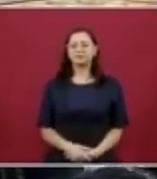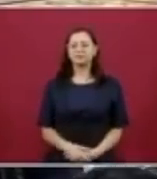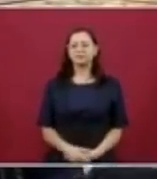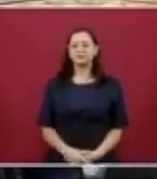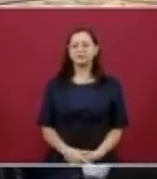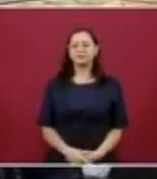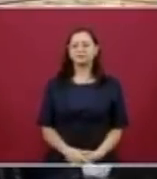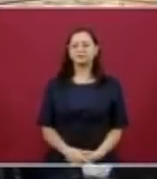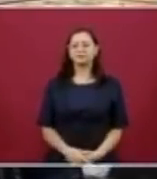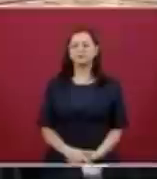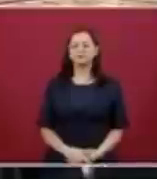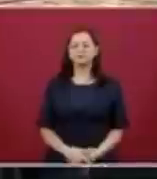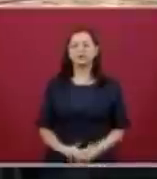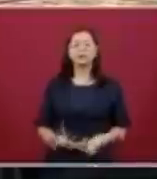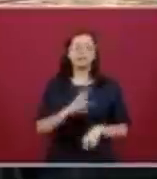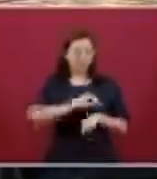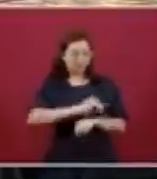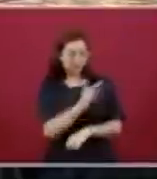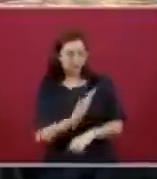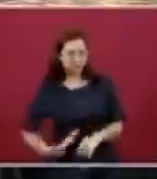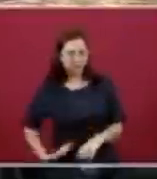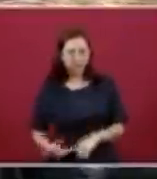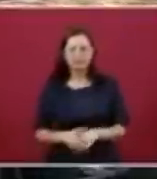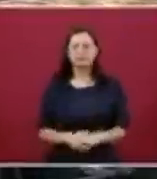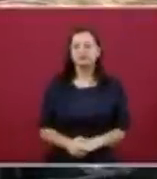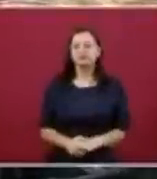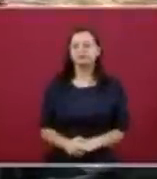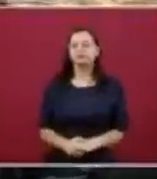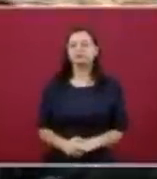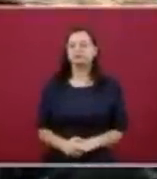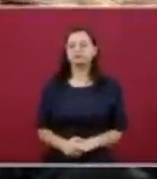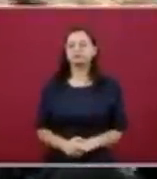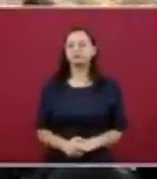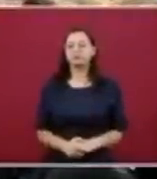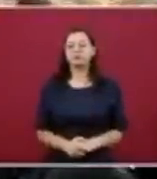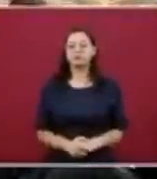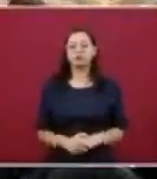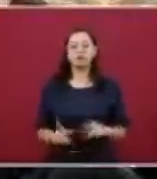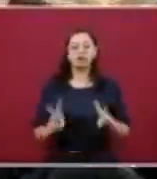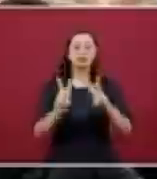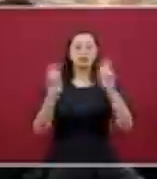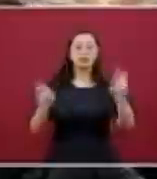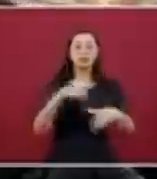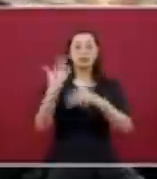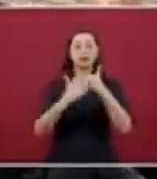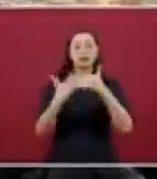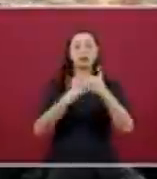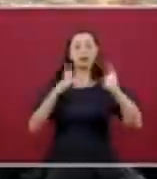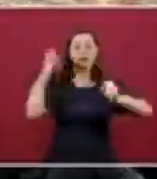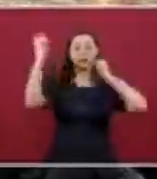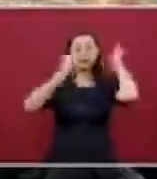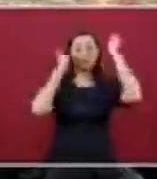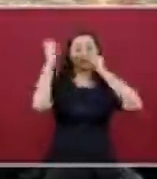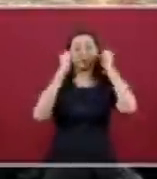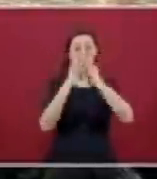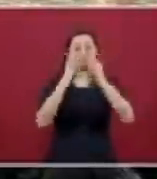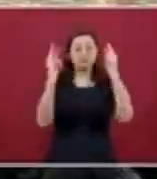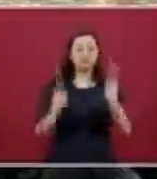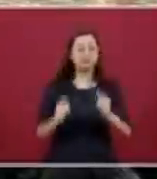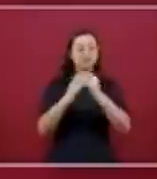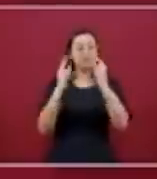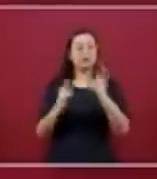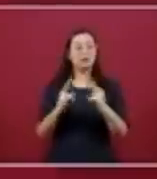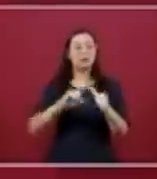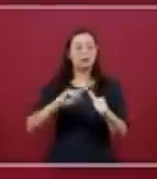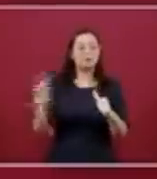Con su permiso, señor presidente. Lo que corresponde al próximo tianguis turístico, en primer lugar, se da